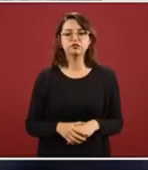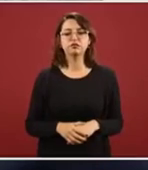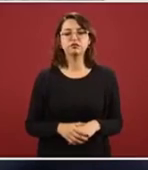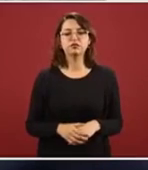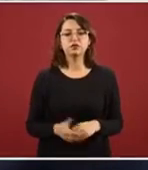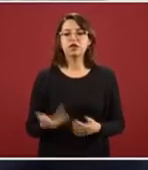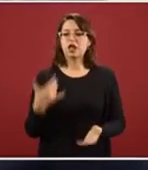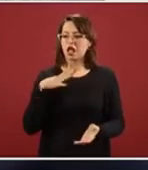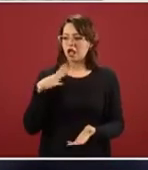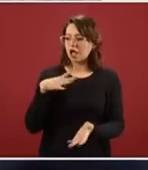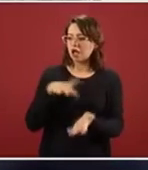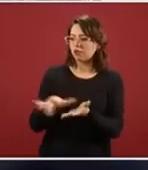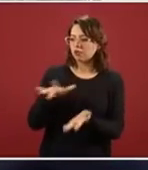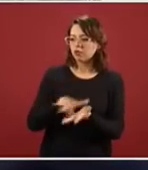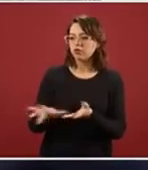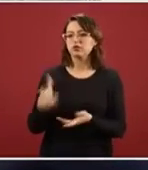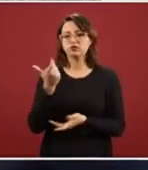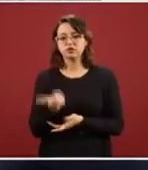apoyo, están llegando recursos